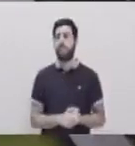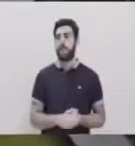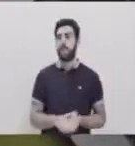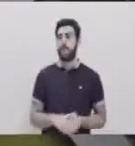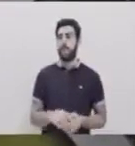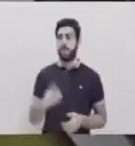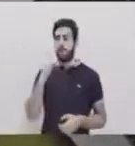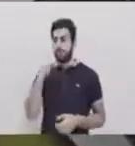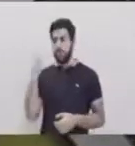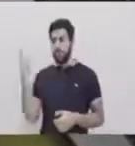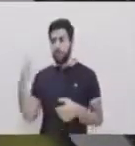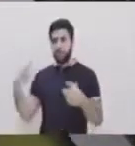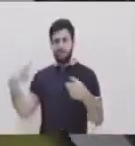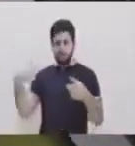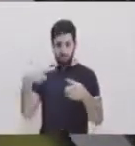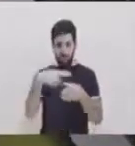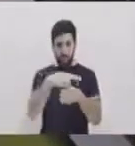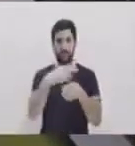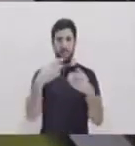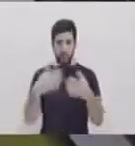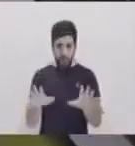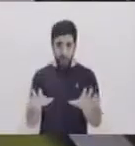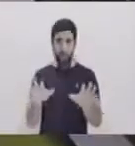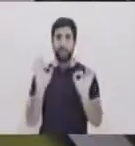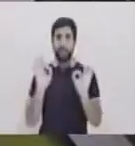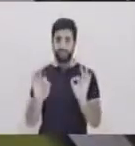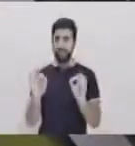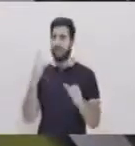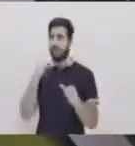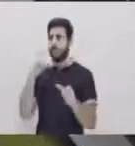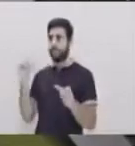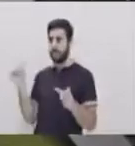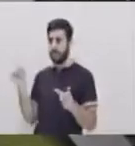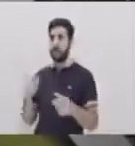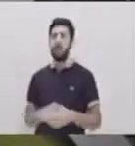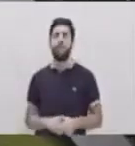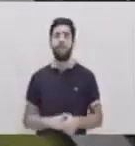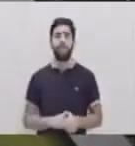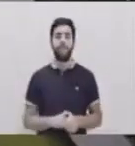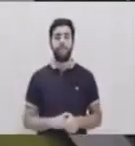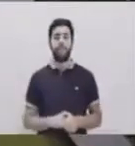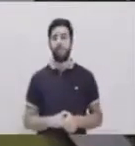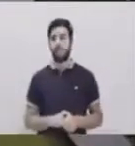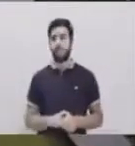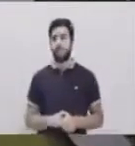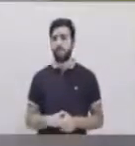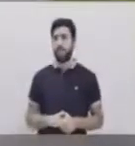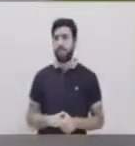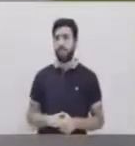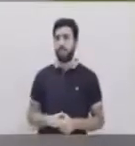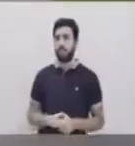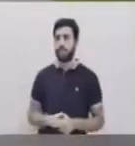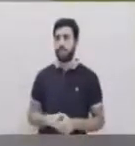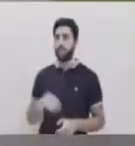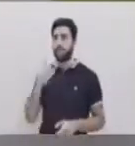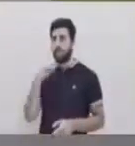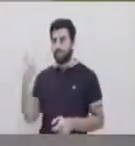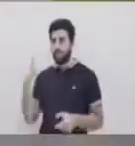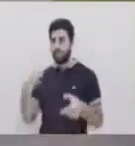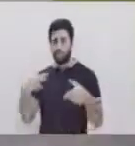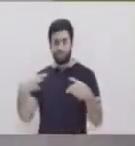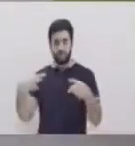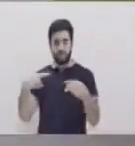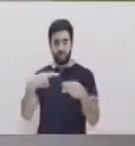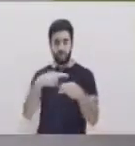el fondo de la botella y Nos queda la base. nos queda la base. Procuramos que